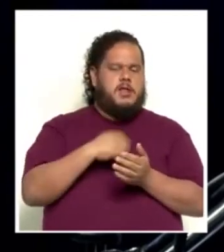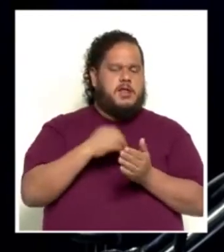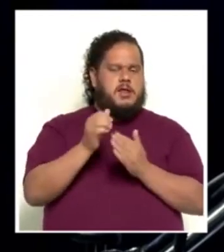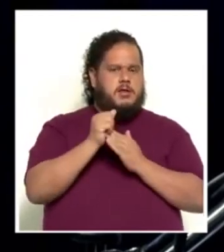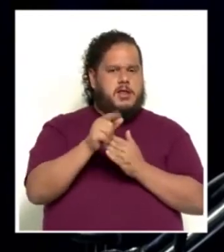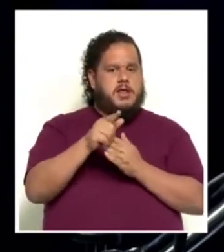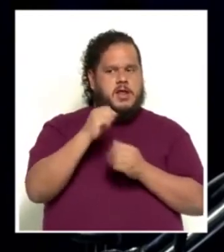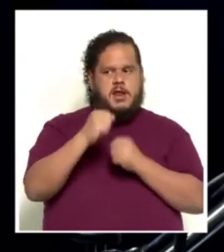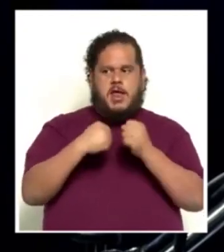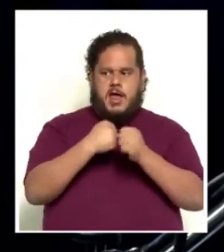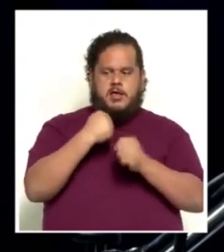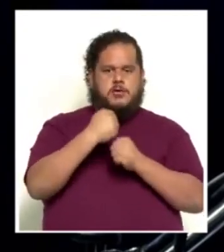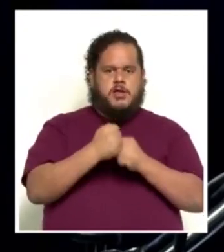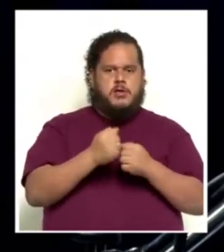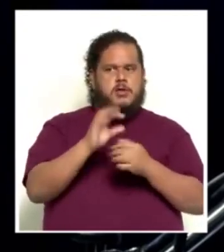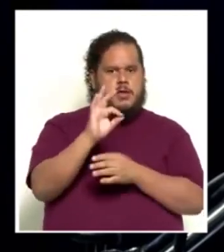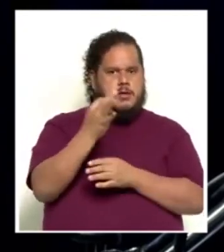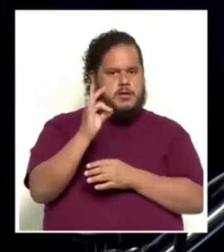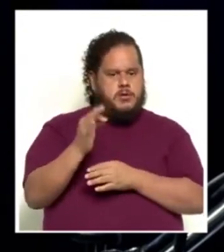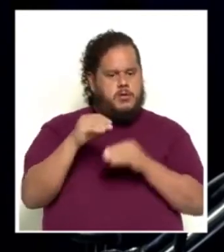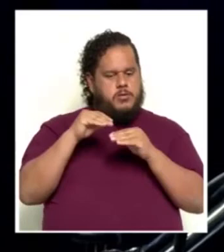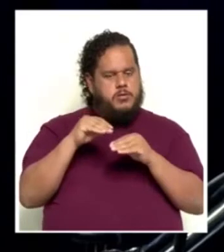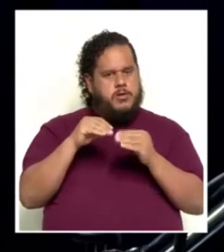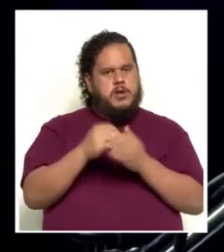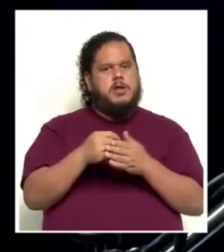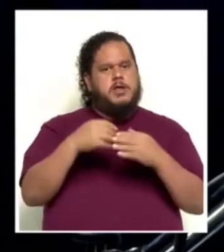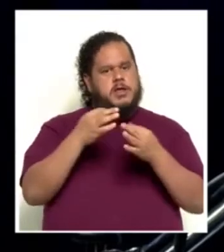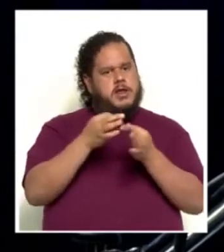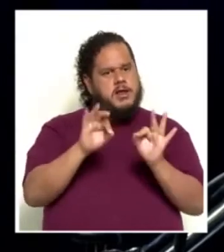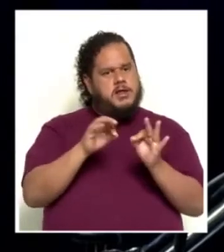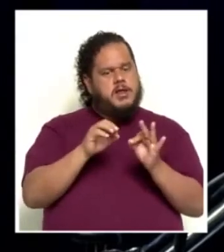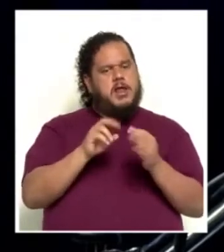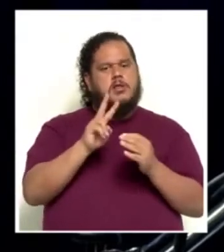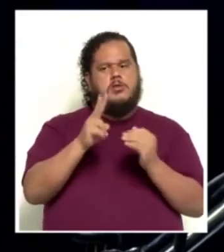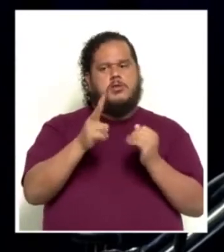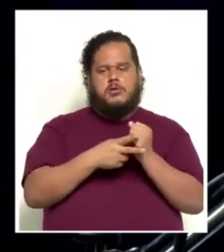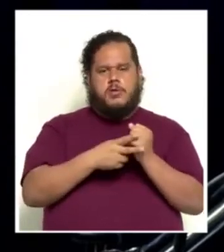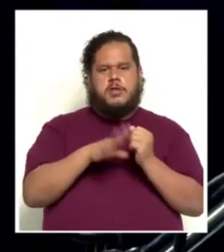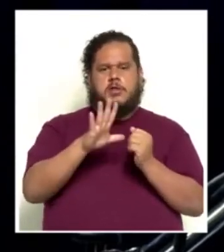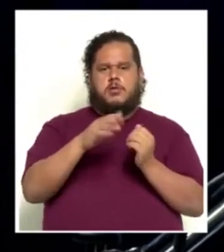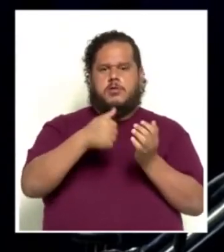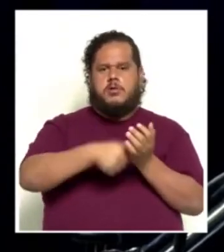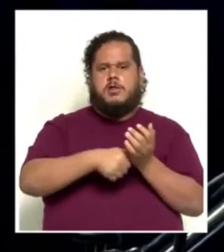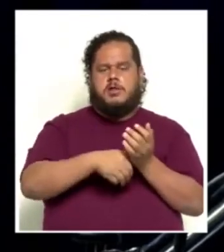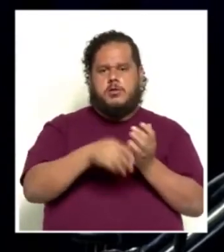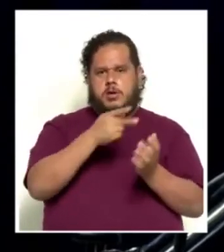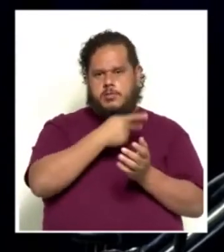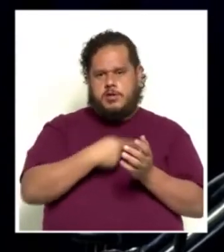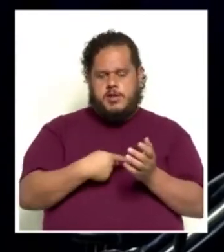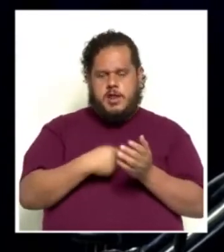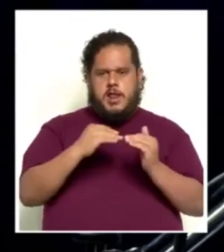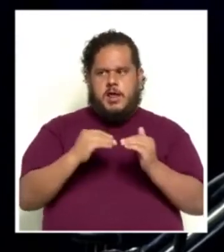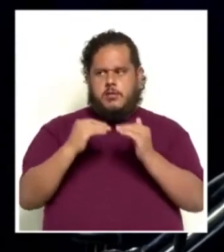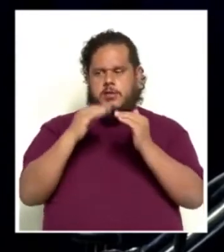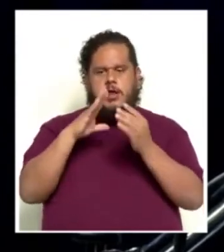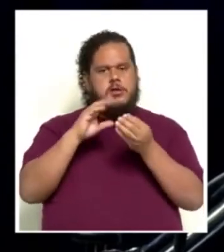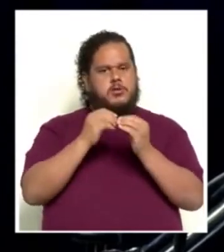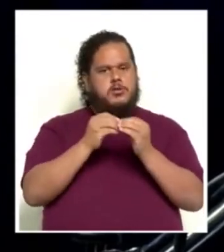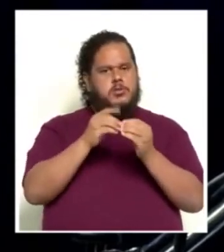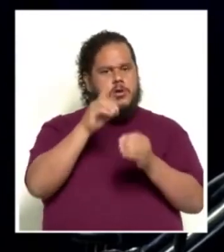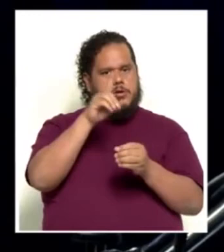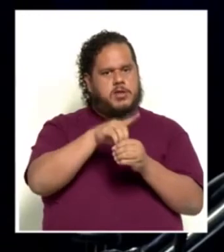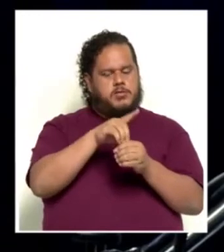venido formando y que le garantiza al Frente Amplio en 2 ocasiones consecutivas con su candidatura presidencial aumentar su número de